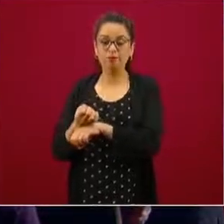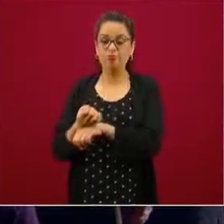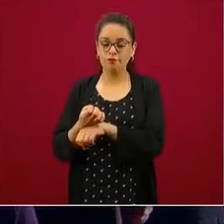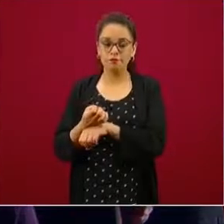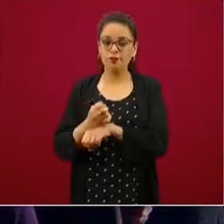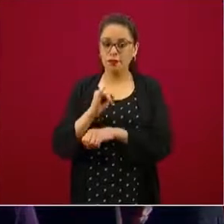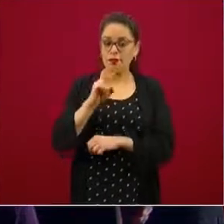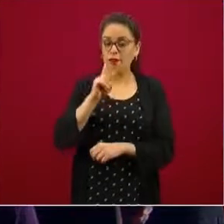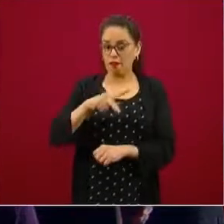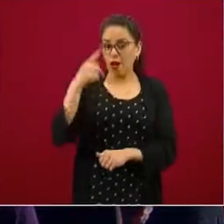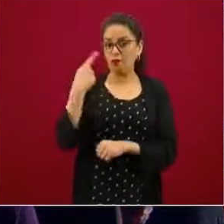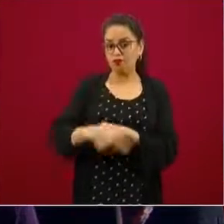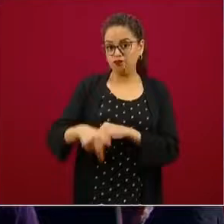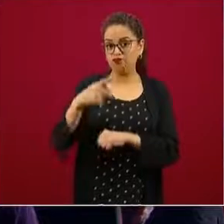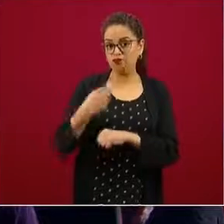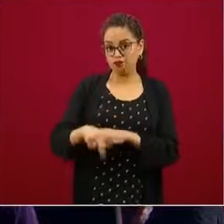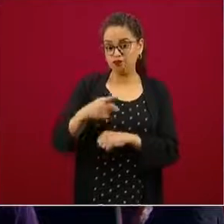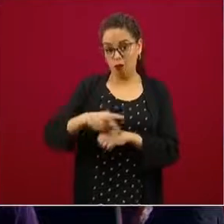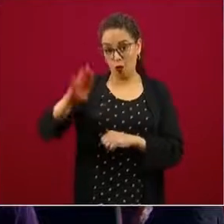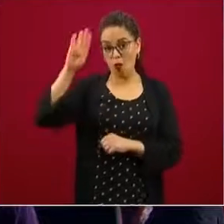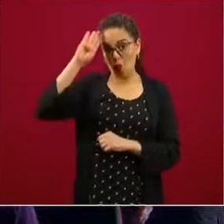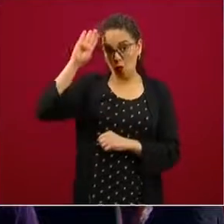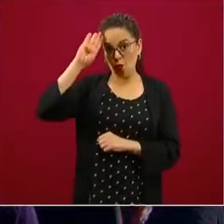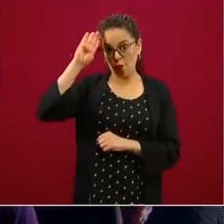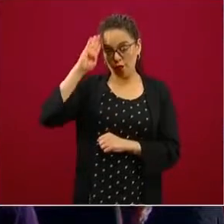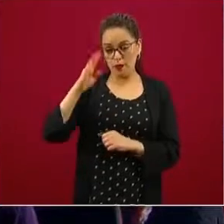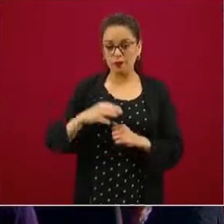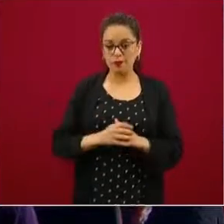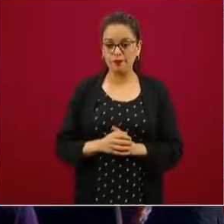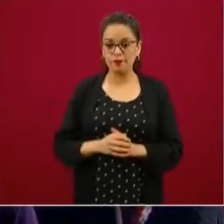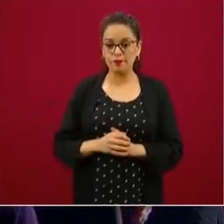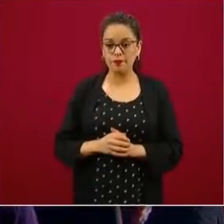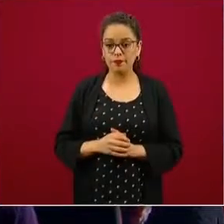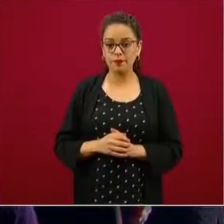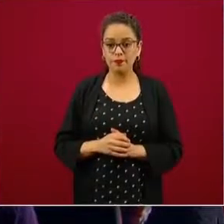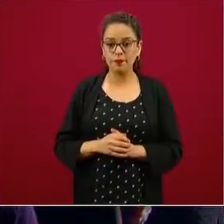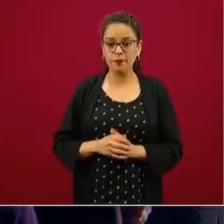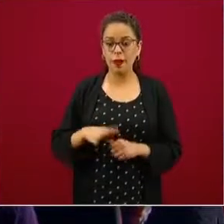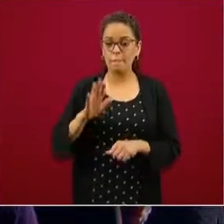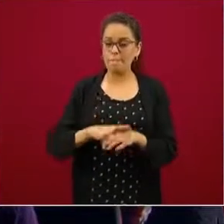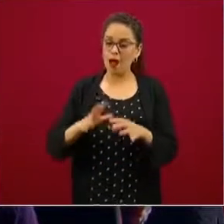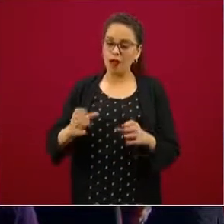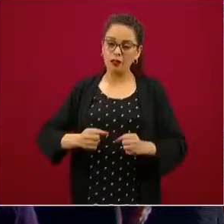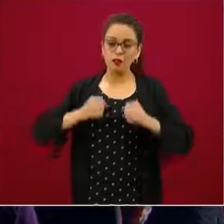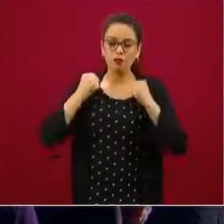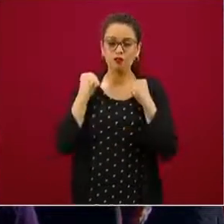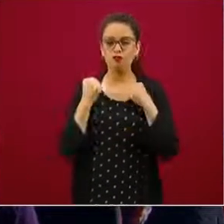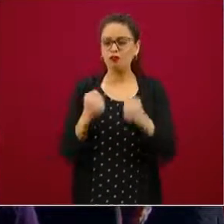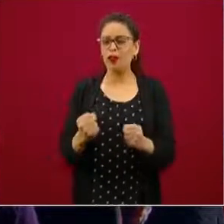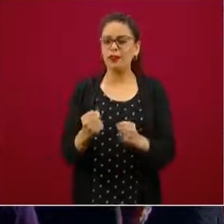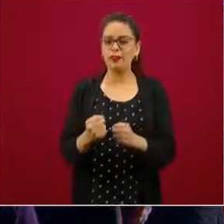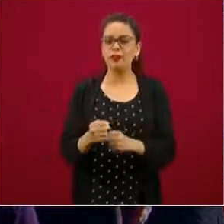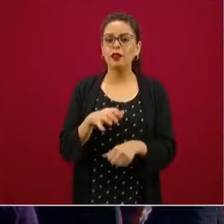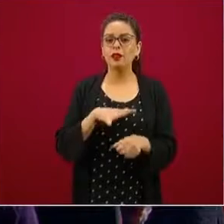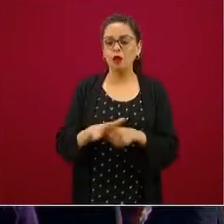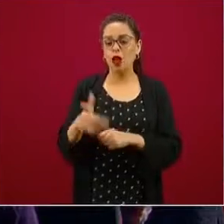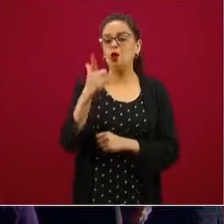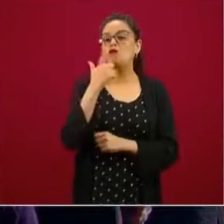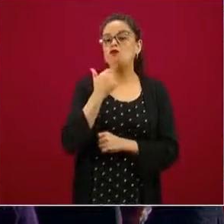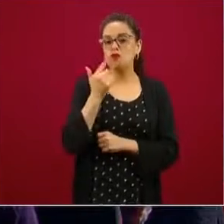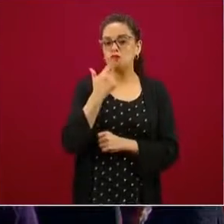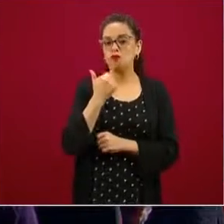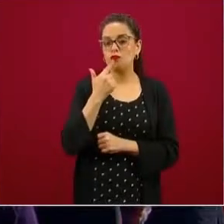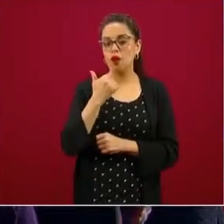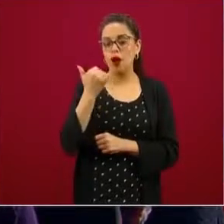riesgo en el caso naranja o de máximo riesgo en el color rojo. Y las restricciones